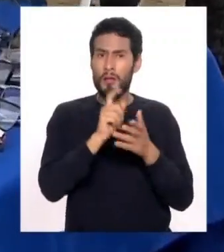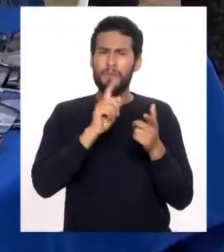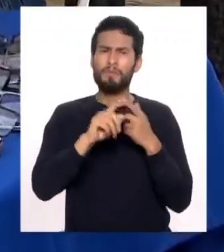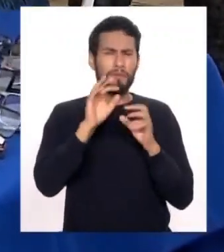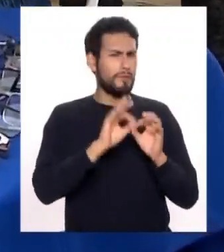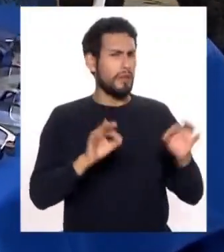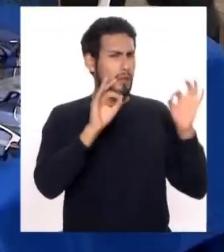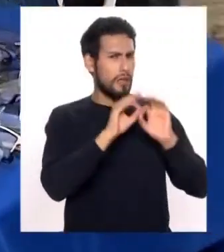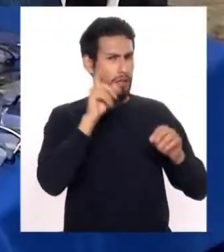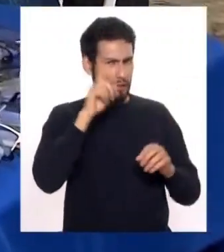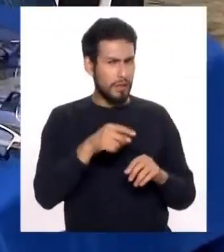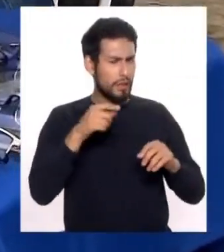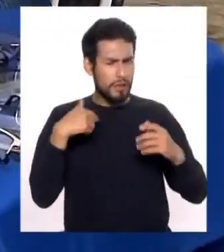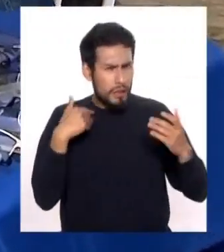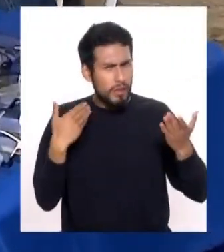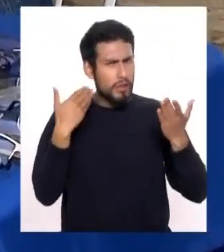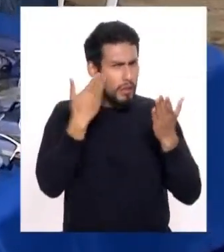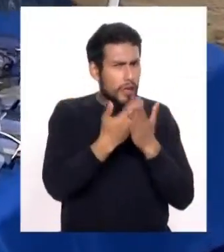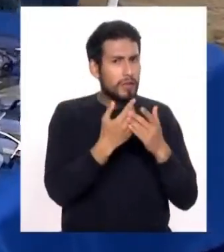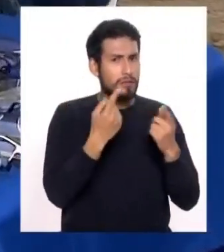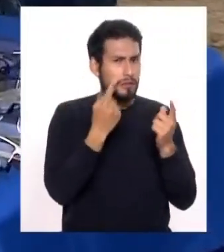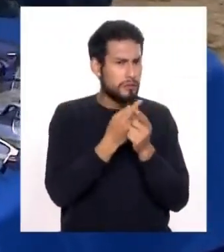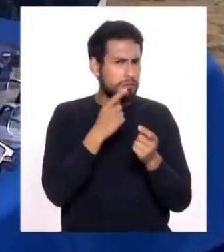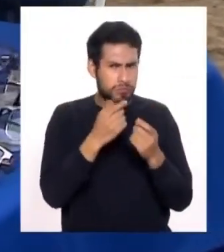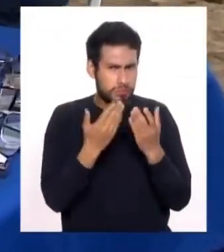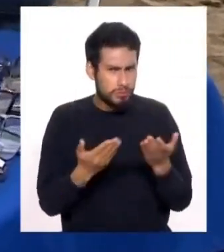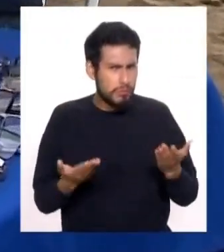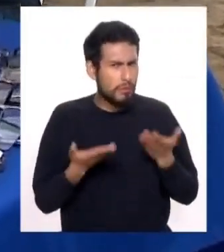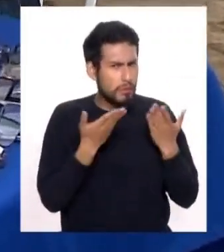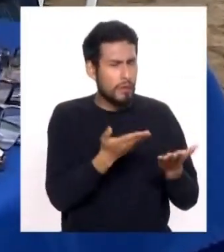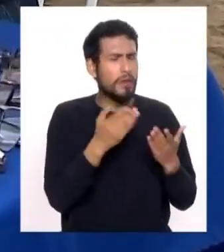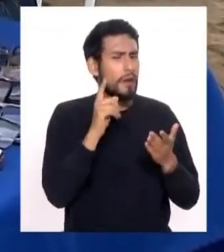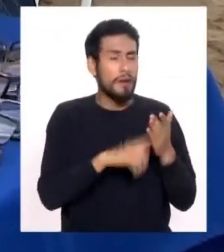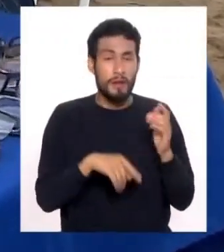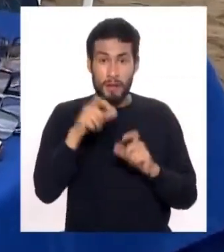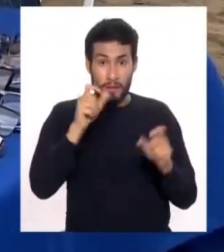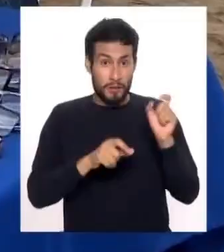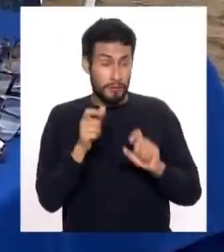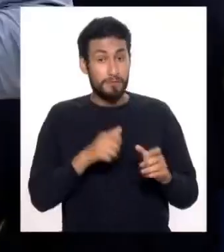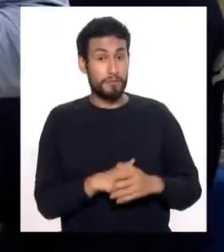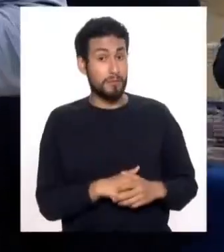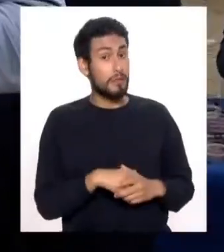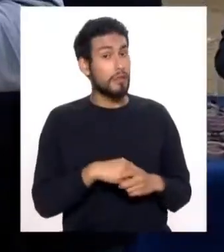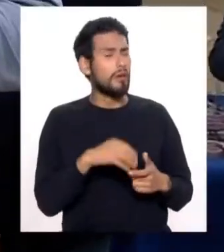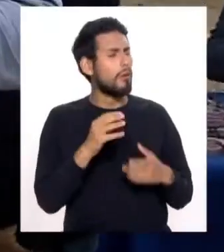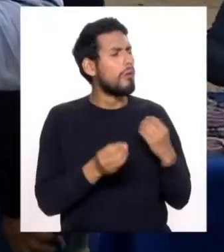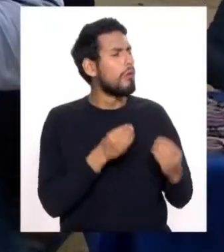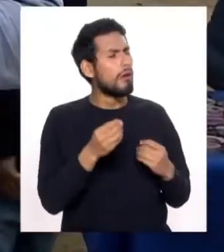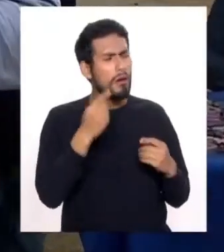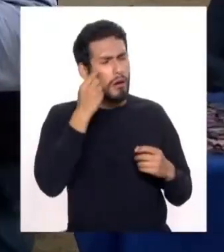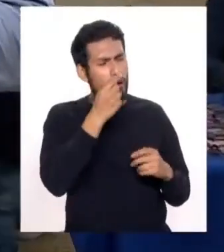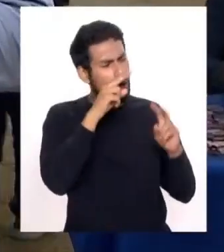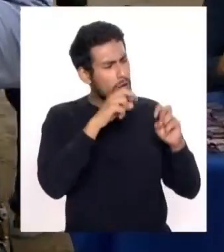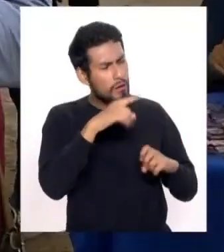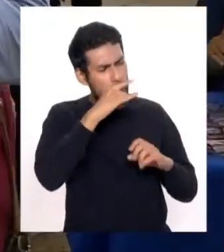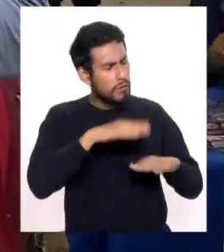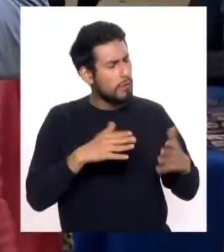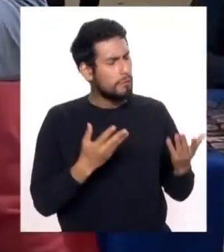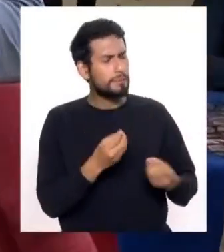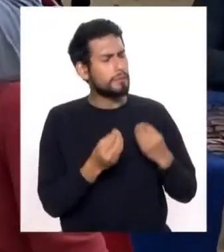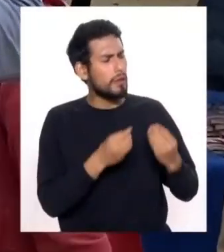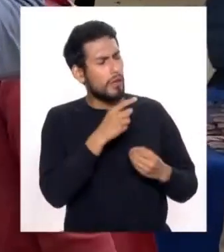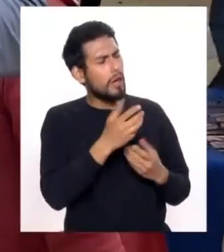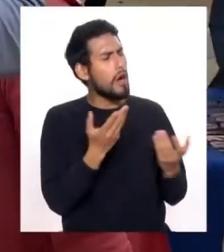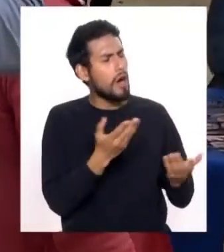importante es acercar al menos estos implementos hacia la población. ¿Cómo va el tema oftalmológico en los niños, por ejemplo? ¿Cómo lo